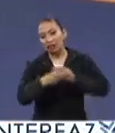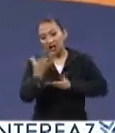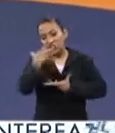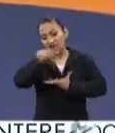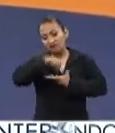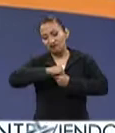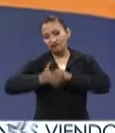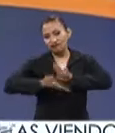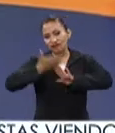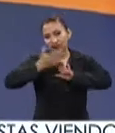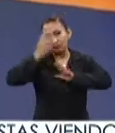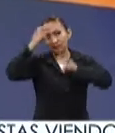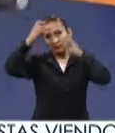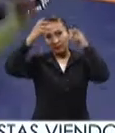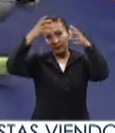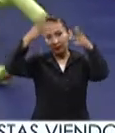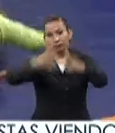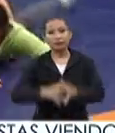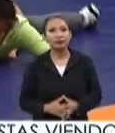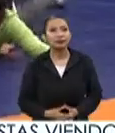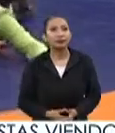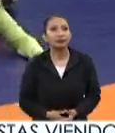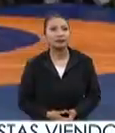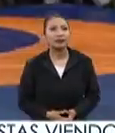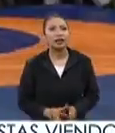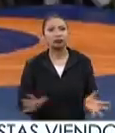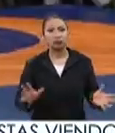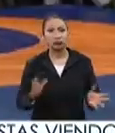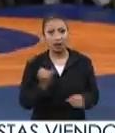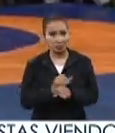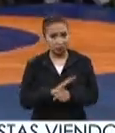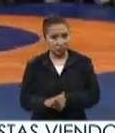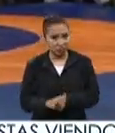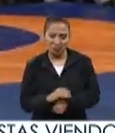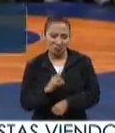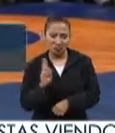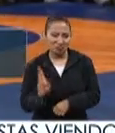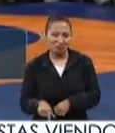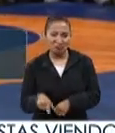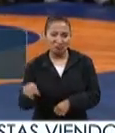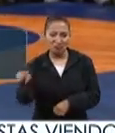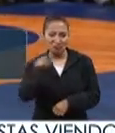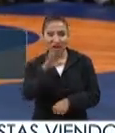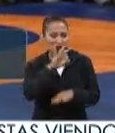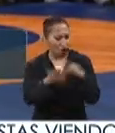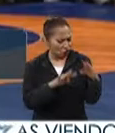que se construyen los sueños. Que nada es imposible y que hagan todo,